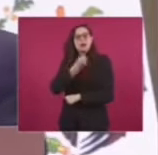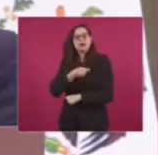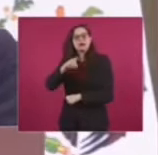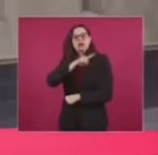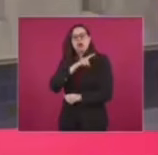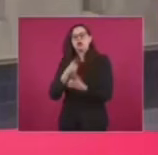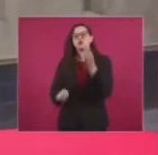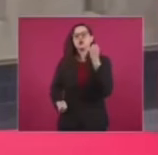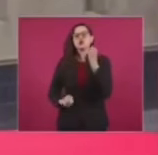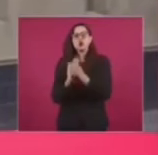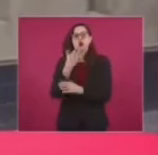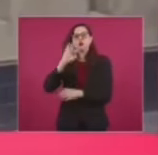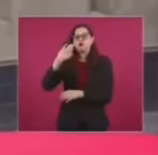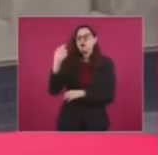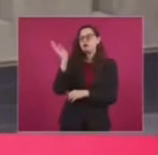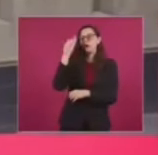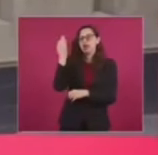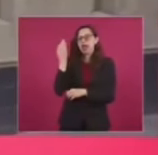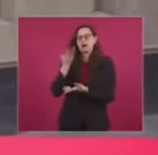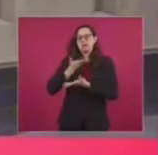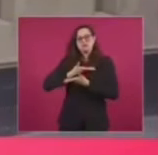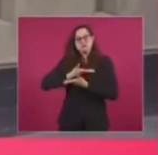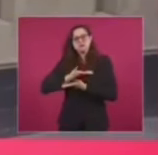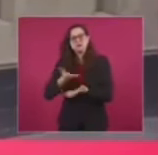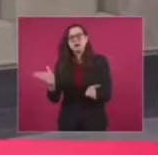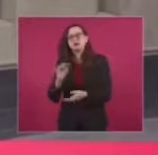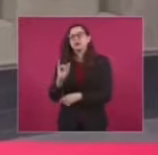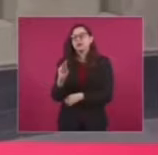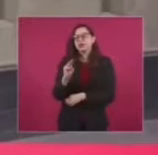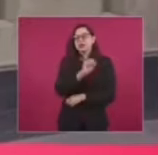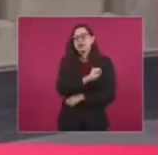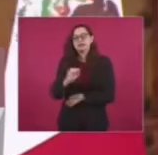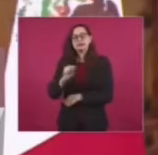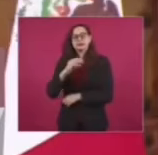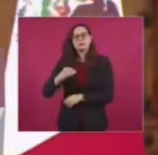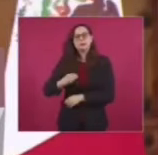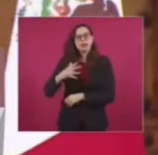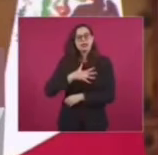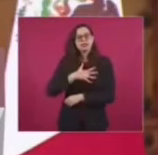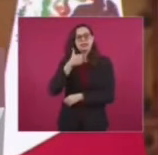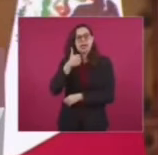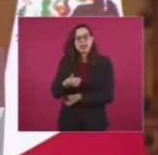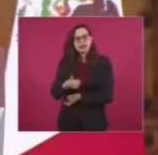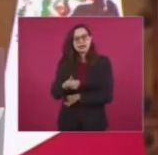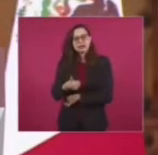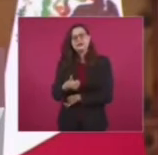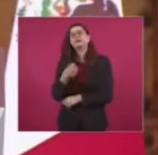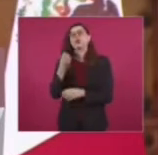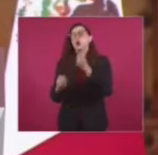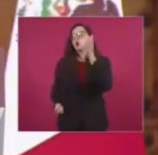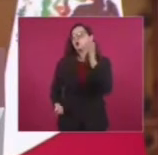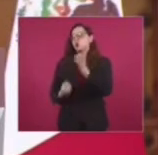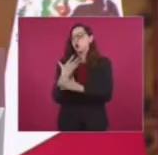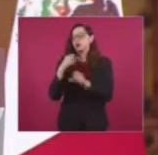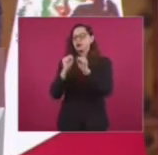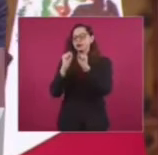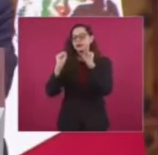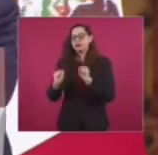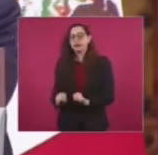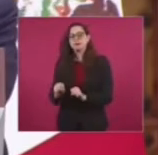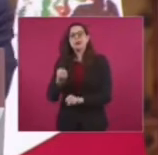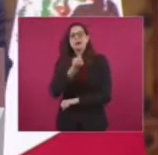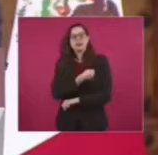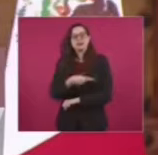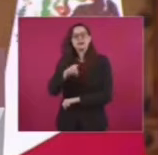personas sin seguridad social, conocido como IMSS-Bienestar, este sistema de salud pública ya